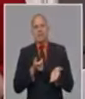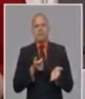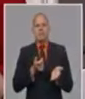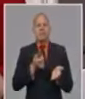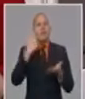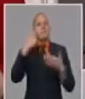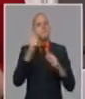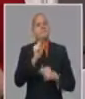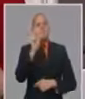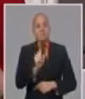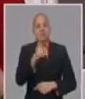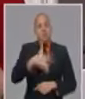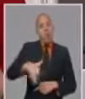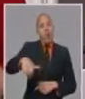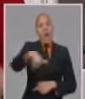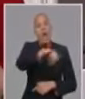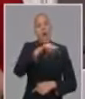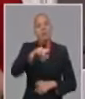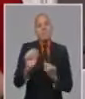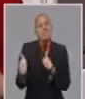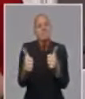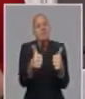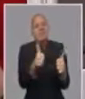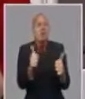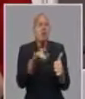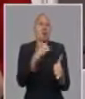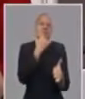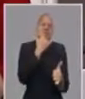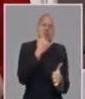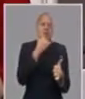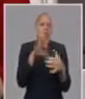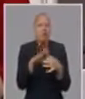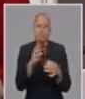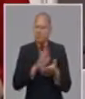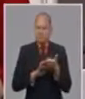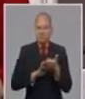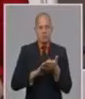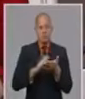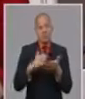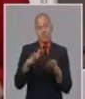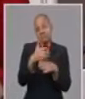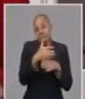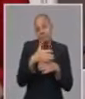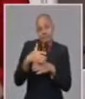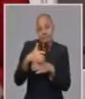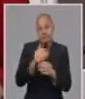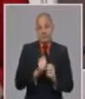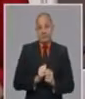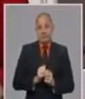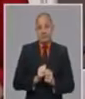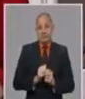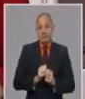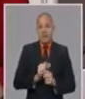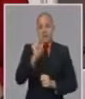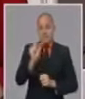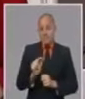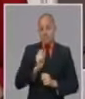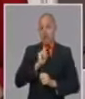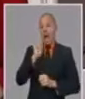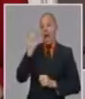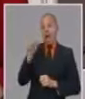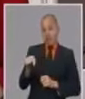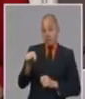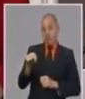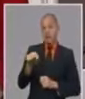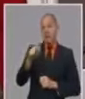ni todo el mundo queda con el mismo nivel, ni todo el mundo se siente igual. Por tanto, esa evaluación inicial del médico en la enfermedad de la familia es muy